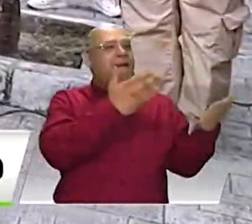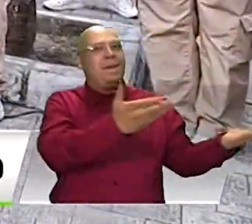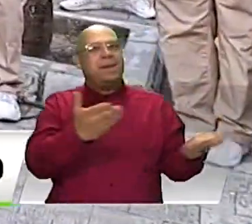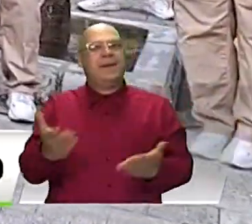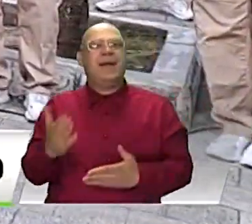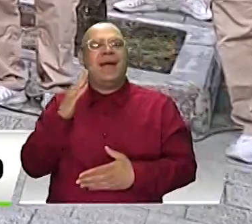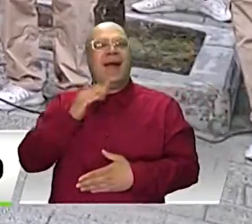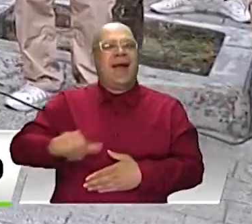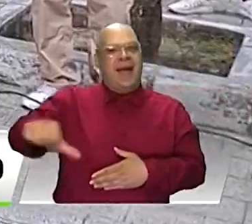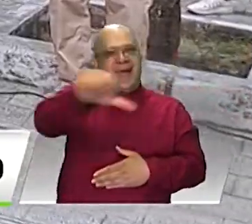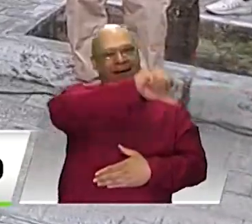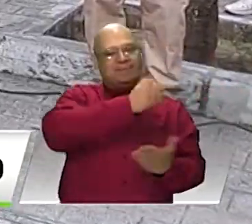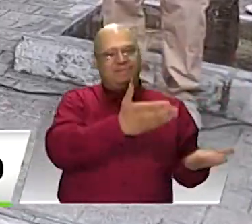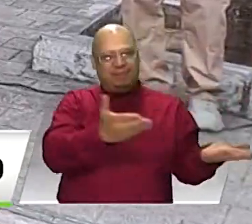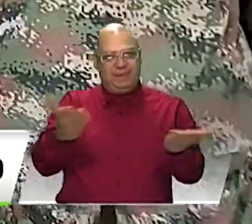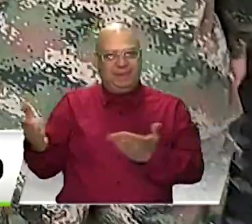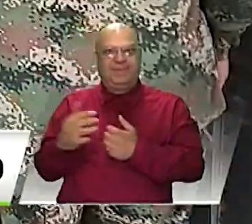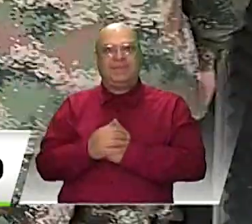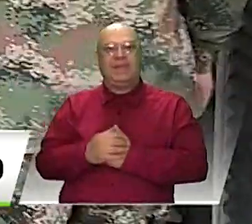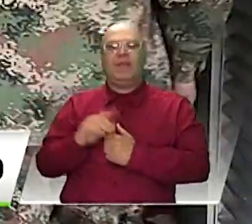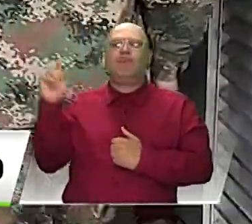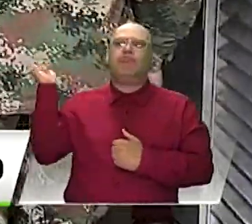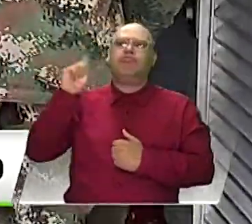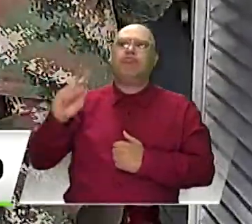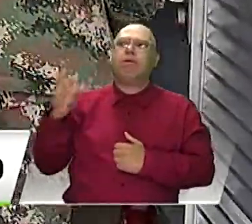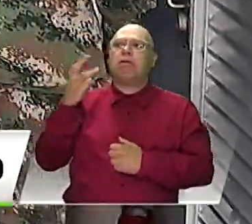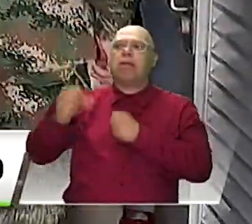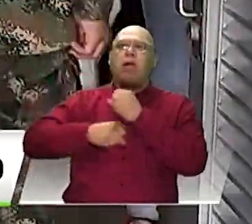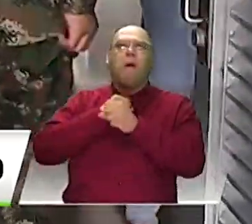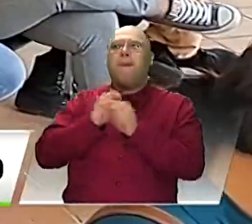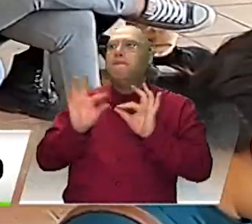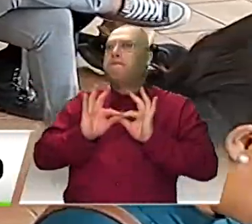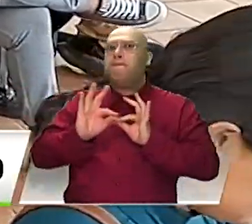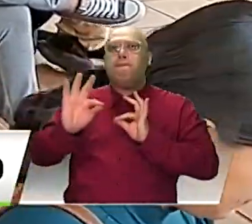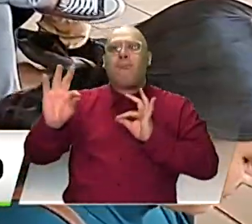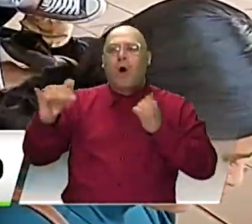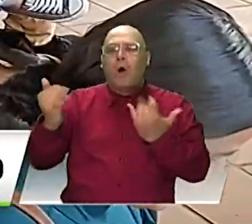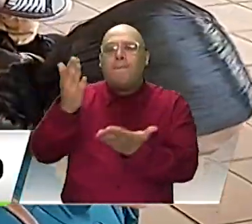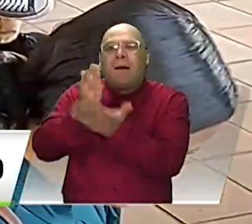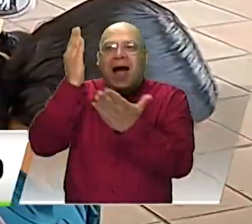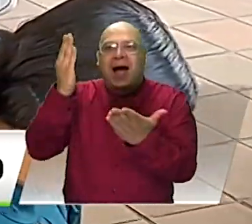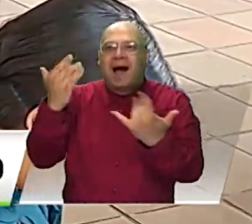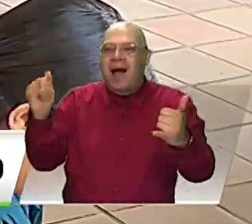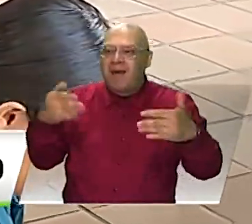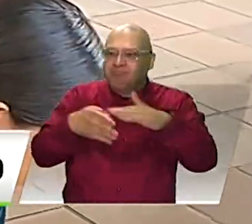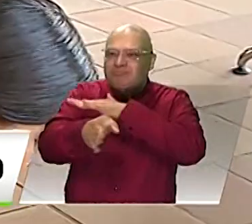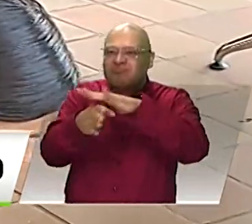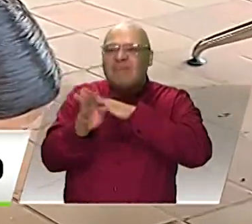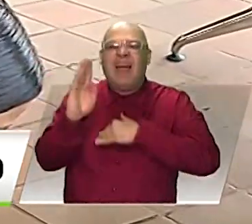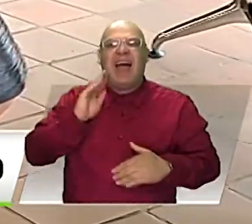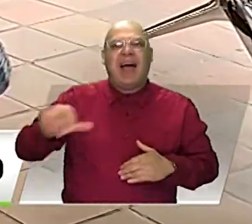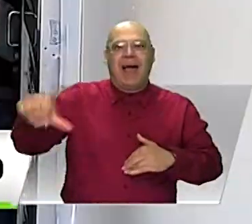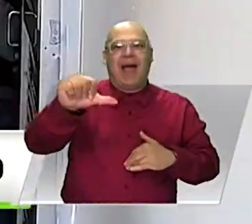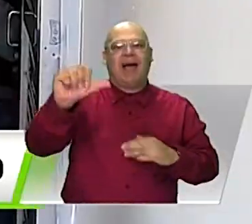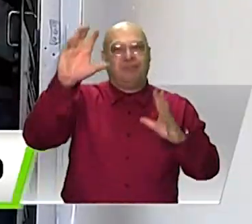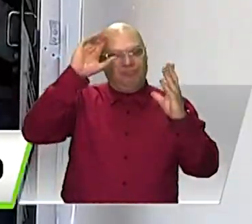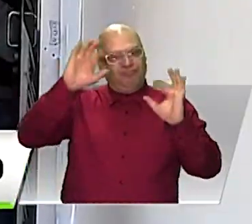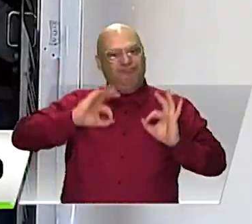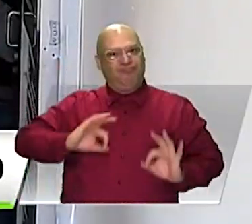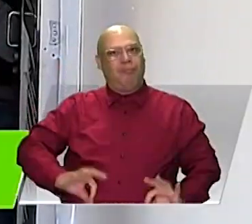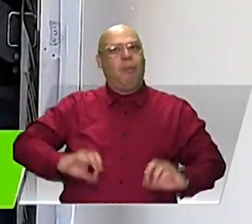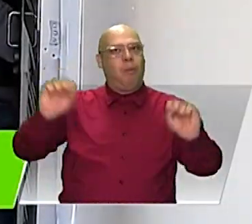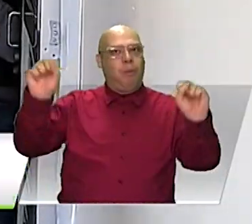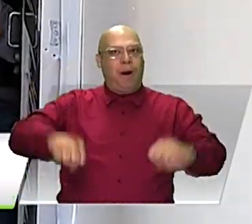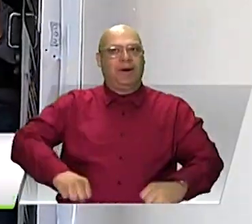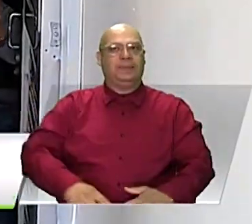las jóvenes, que después de 30 años sin incorporación al ejército, las mujeres pueden prestar su servicio militar voluntario. Demostrando